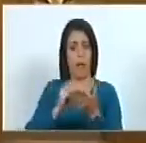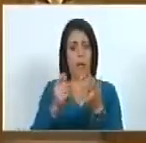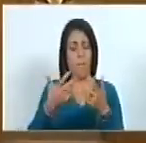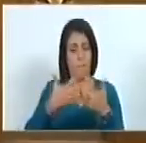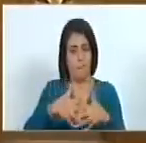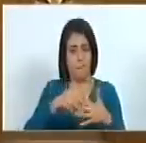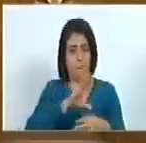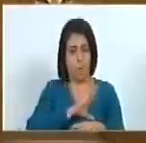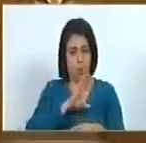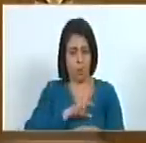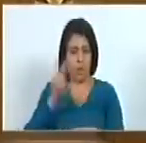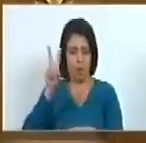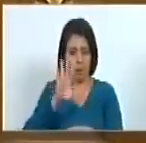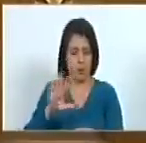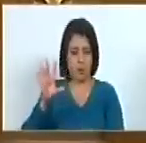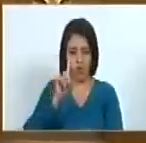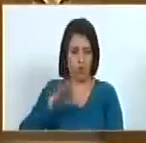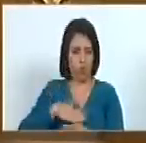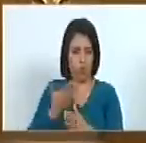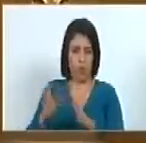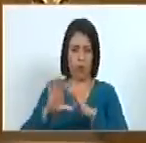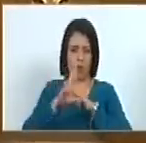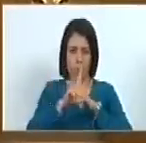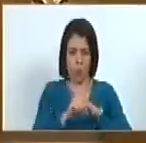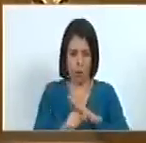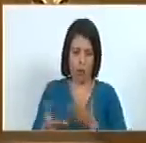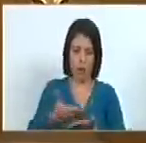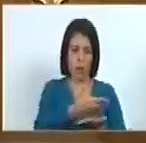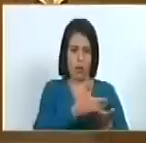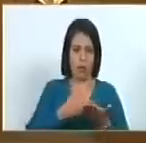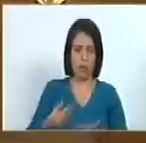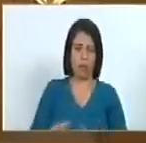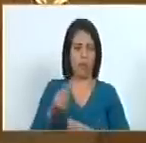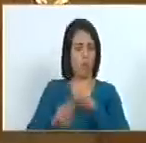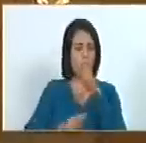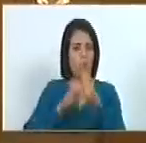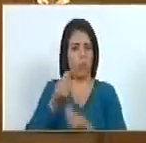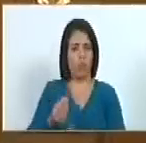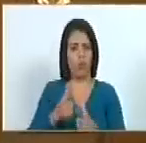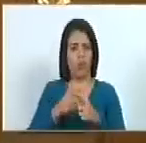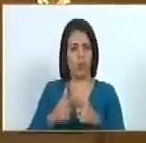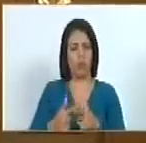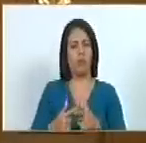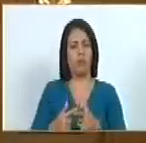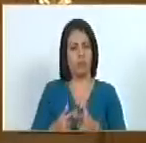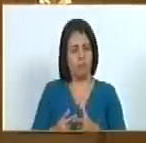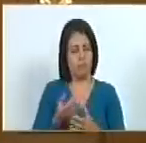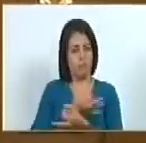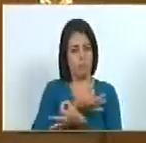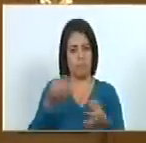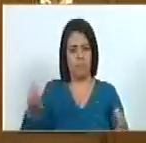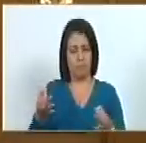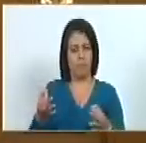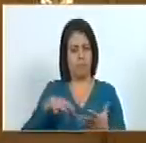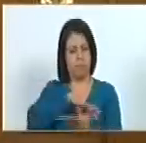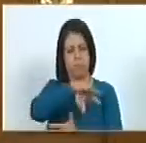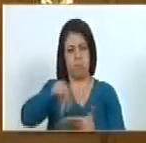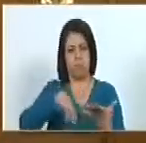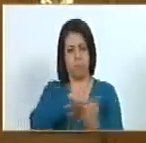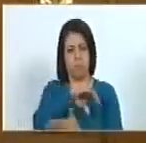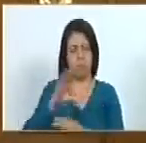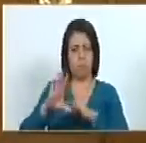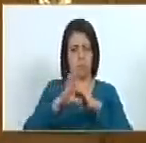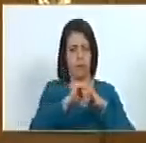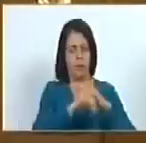activos de la República, que no pueden serle arrebatados sino a través de un acto absolutamente escandaloso de